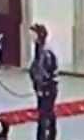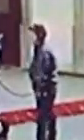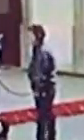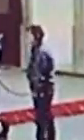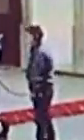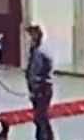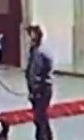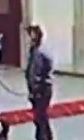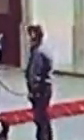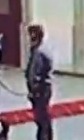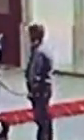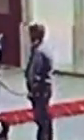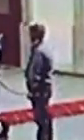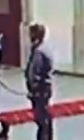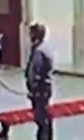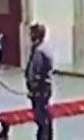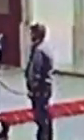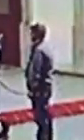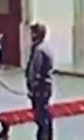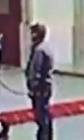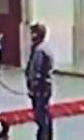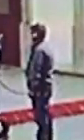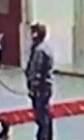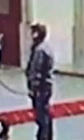Está la gente esperando